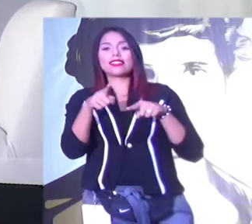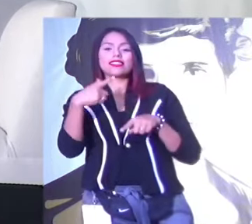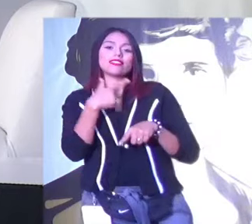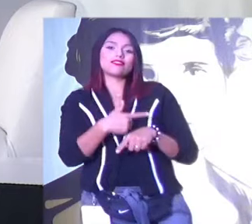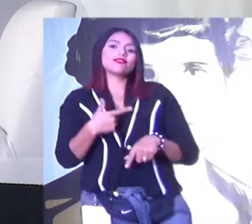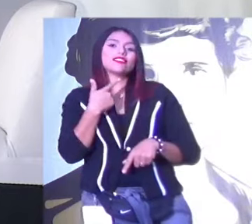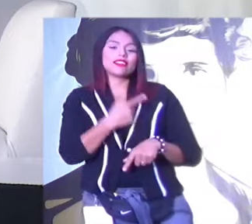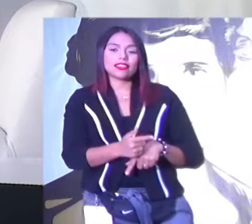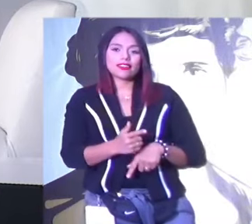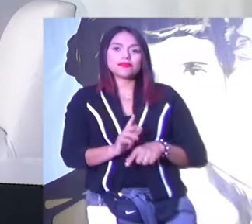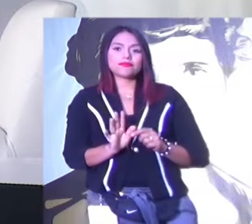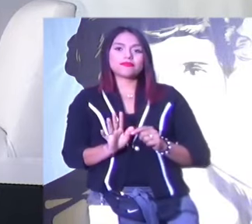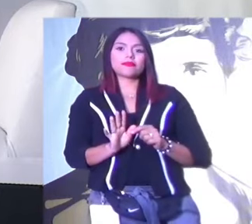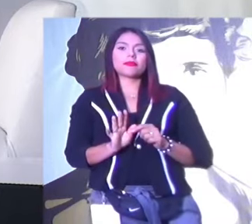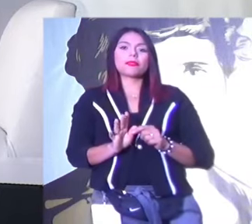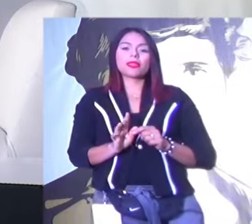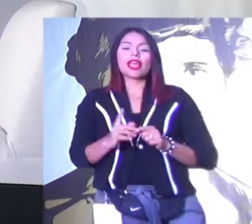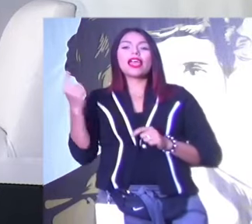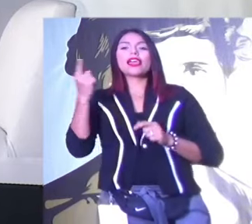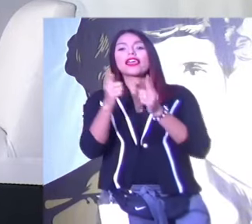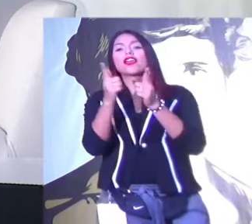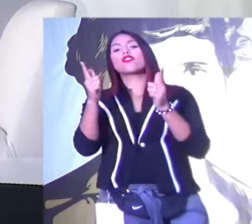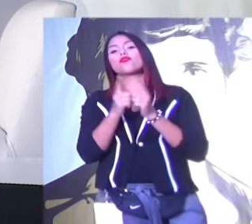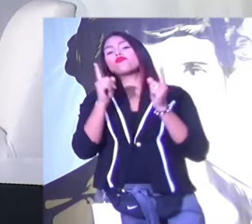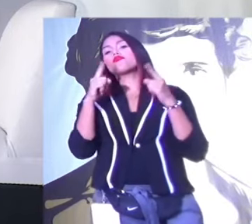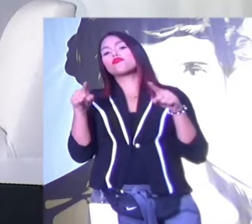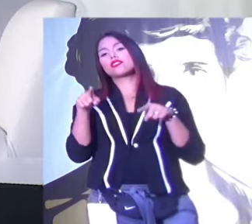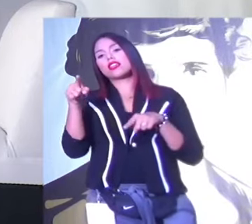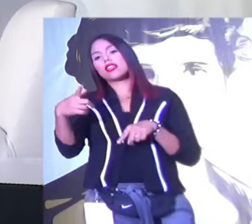o en la trayectoria de qué grupo musical